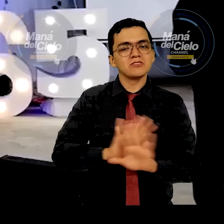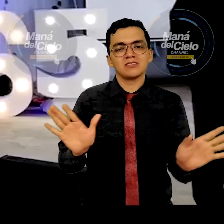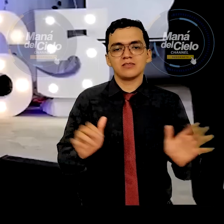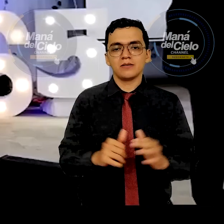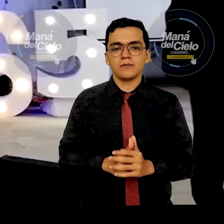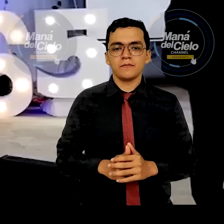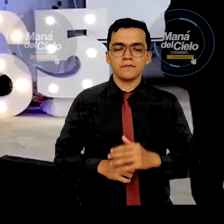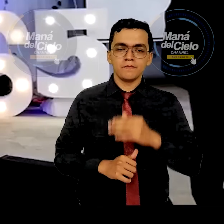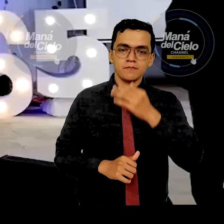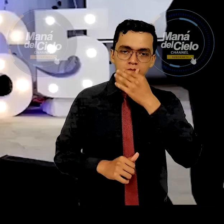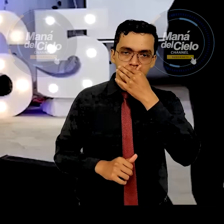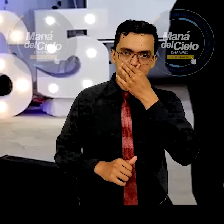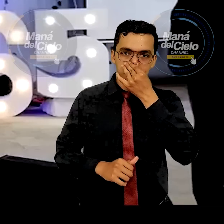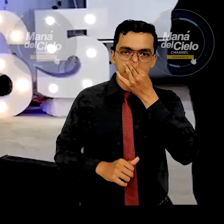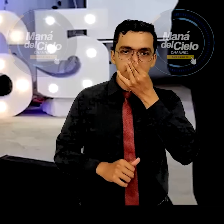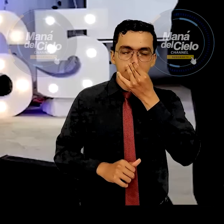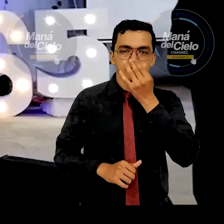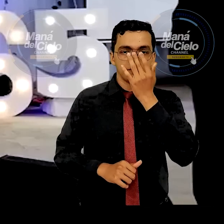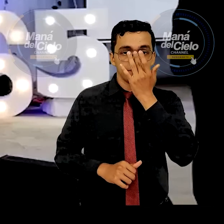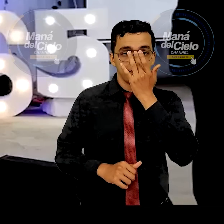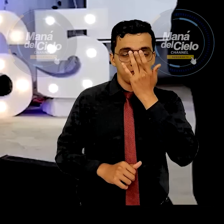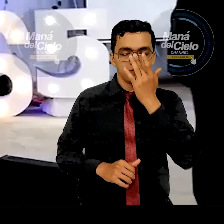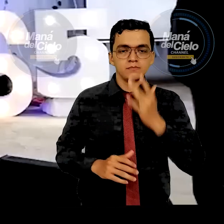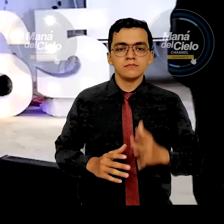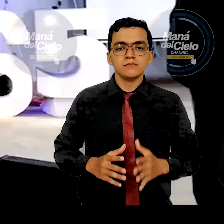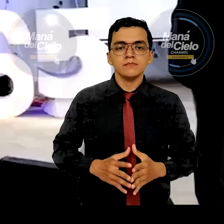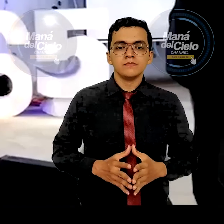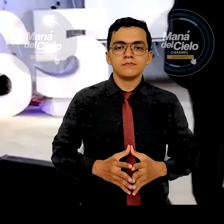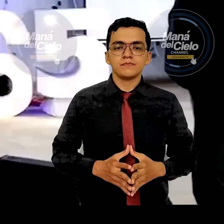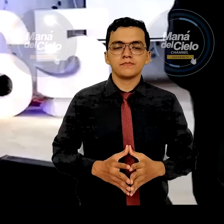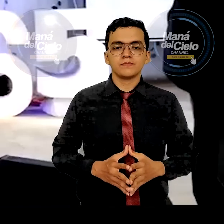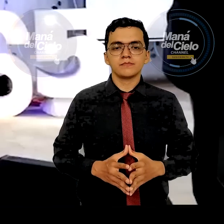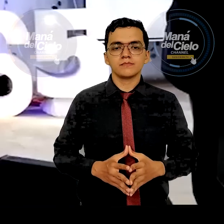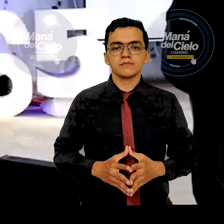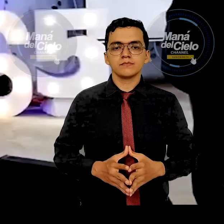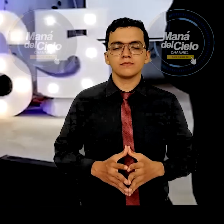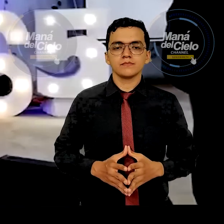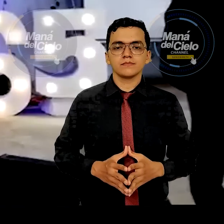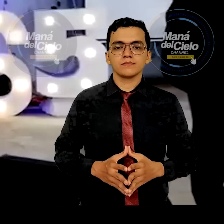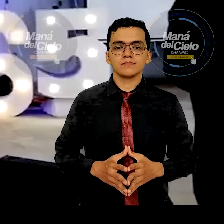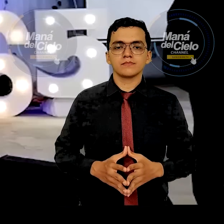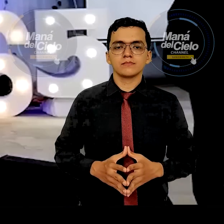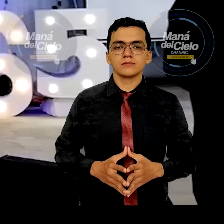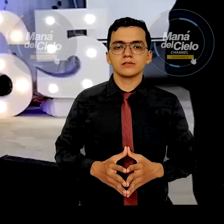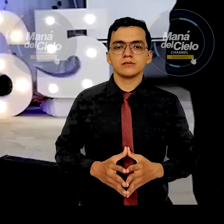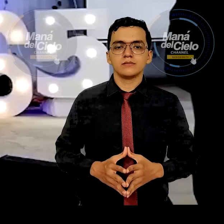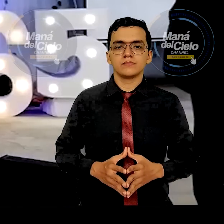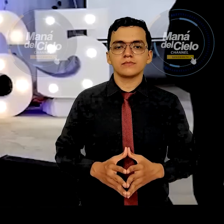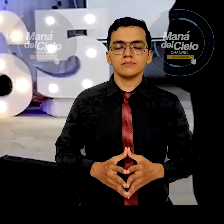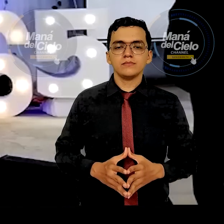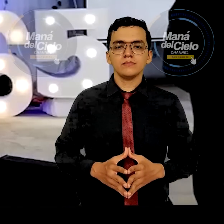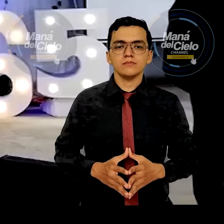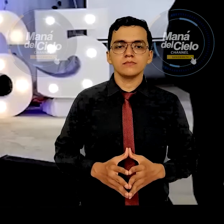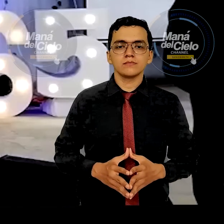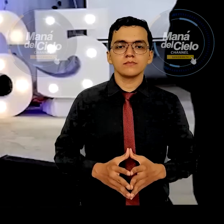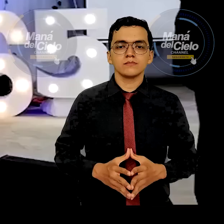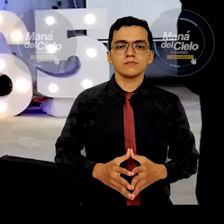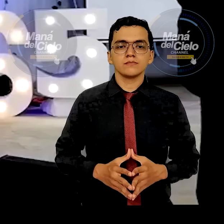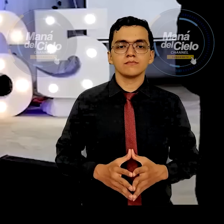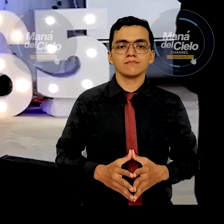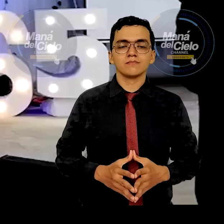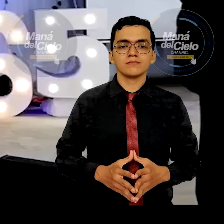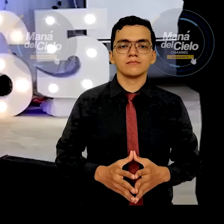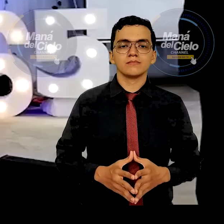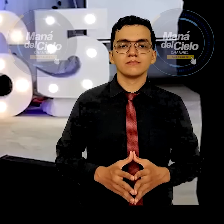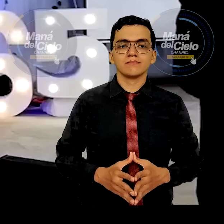operarla. Y en esa época los bisturís no eran láser, eran cuchillos. Y meter